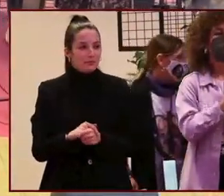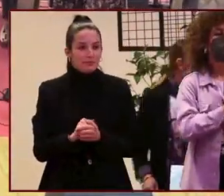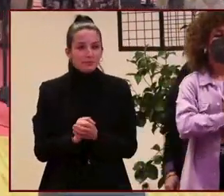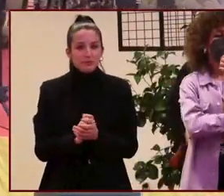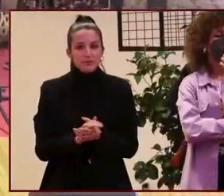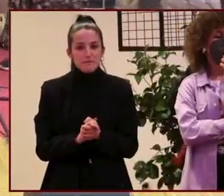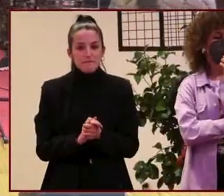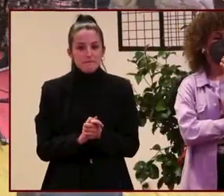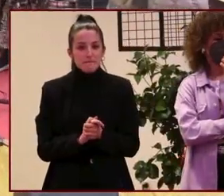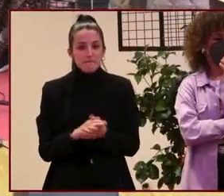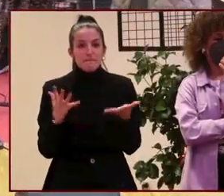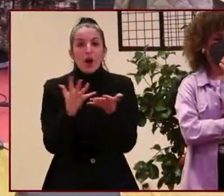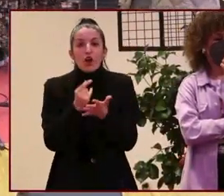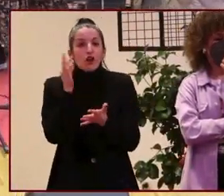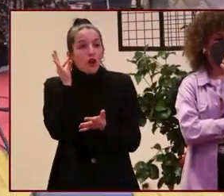todas